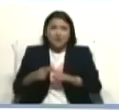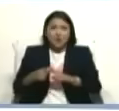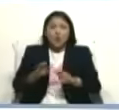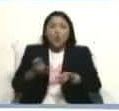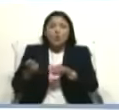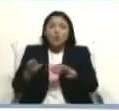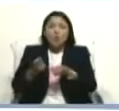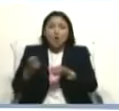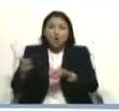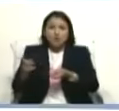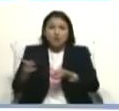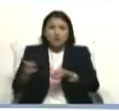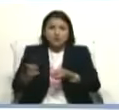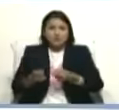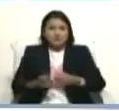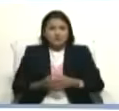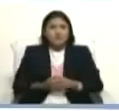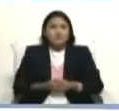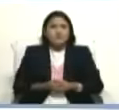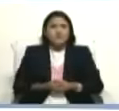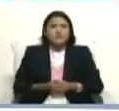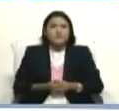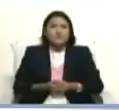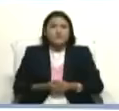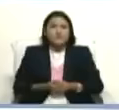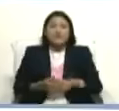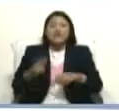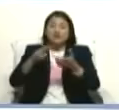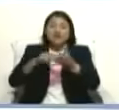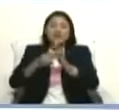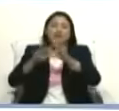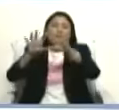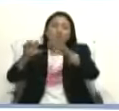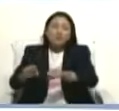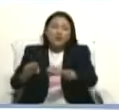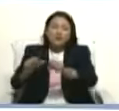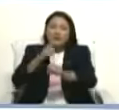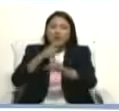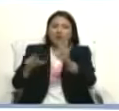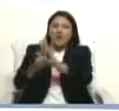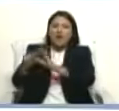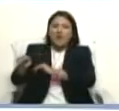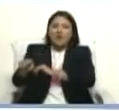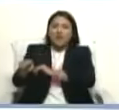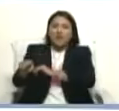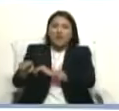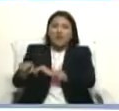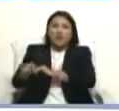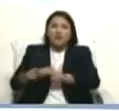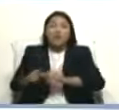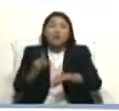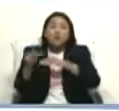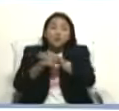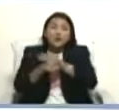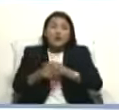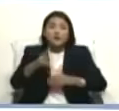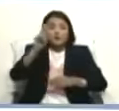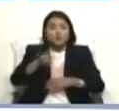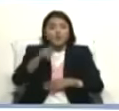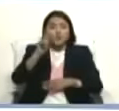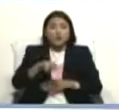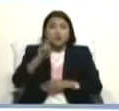control. Es decir, es un ocupante de facto. Guyana nunca ha tenido ni los